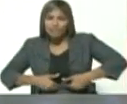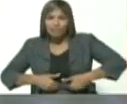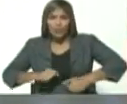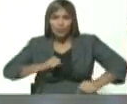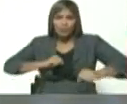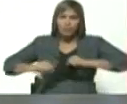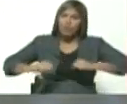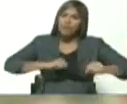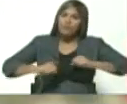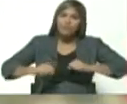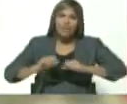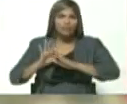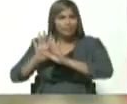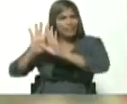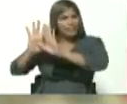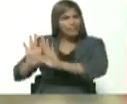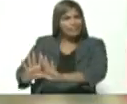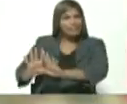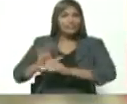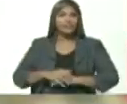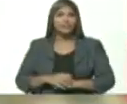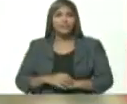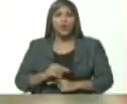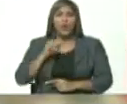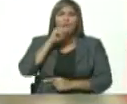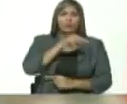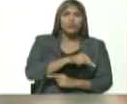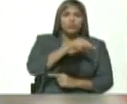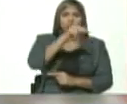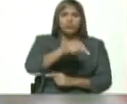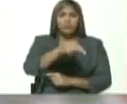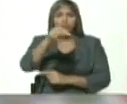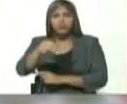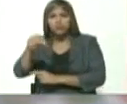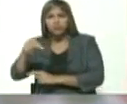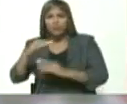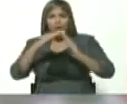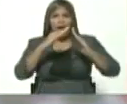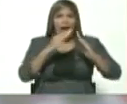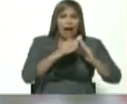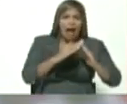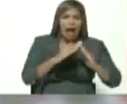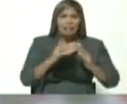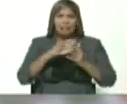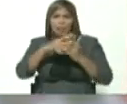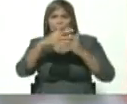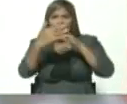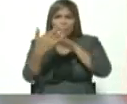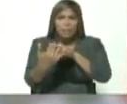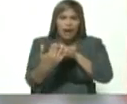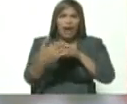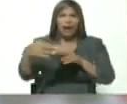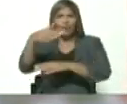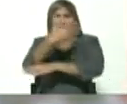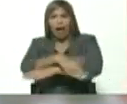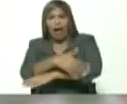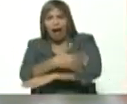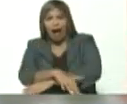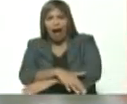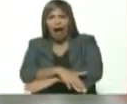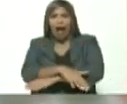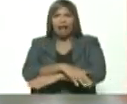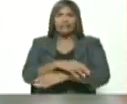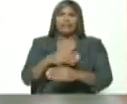hiperactivo como él solo, recorriendo las calles, las veredas, los barrios, las avenidas,